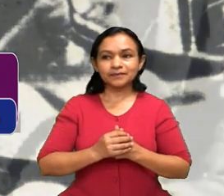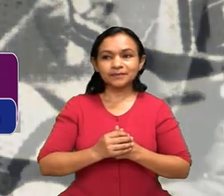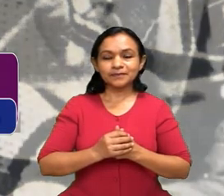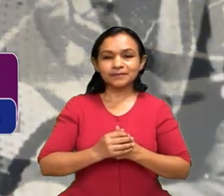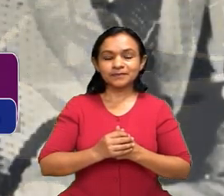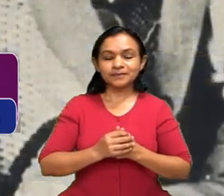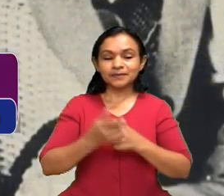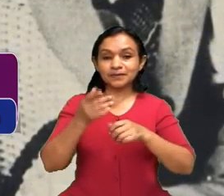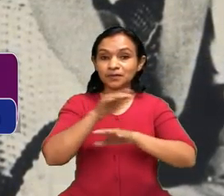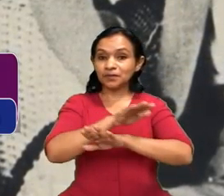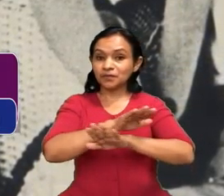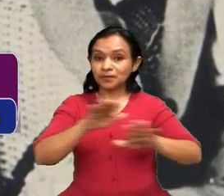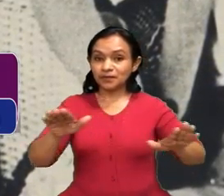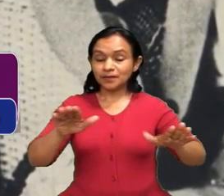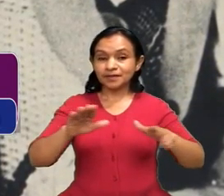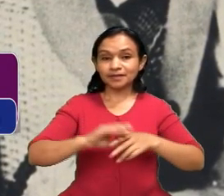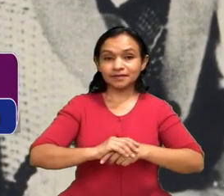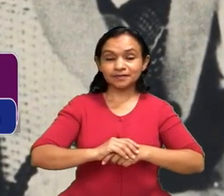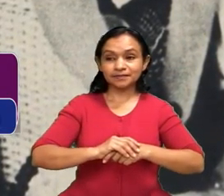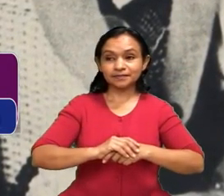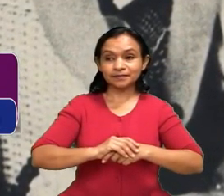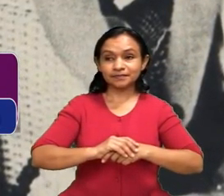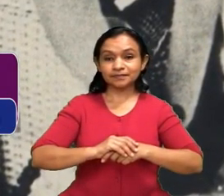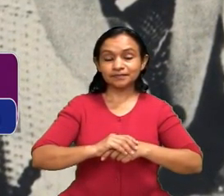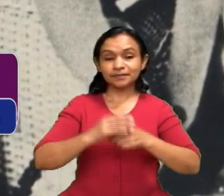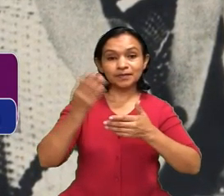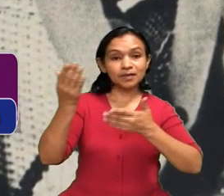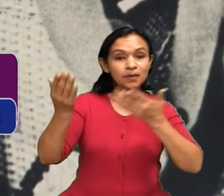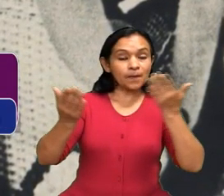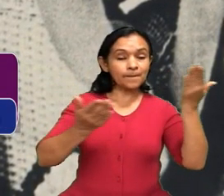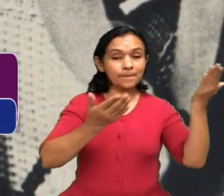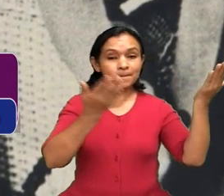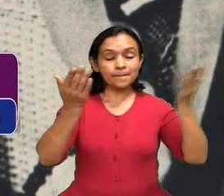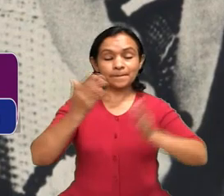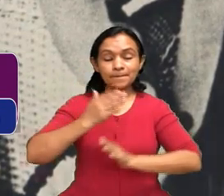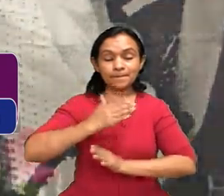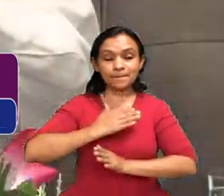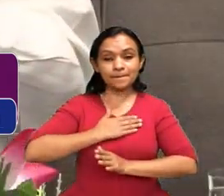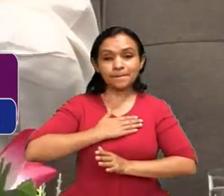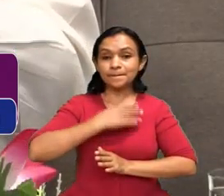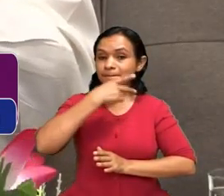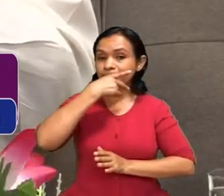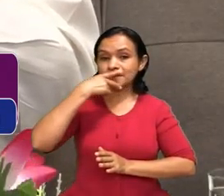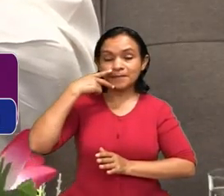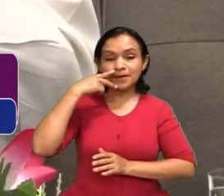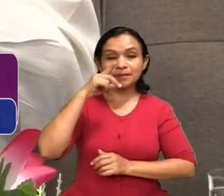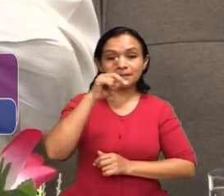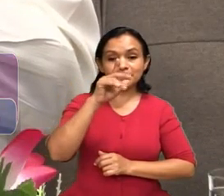El final de un poema de mi padre en 1959,